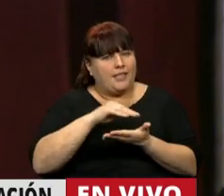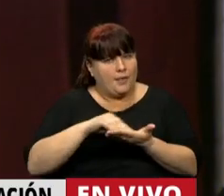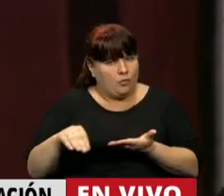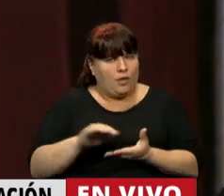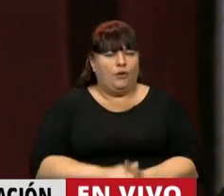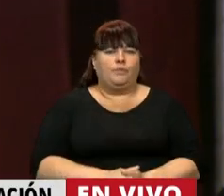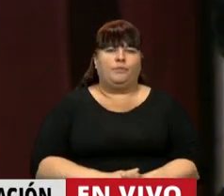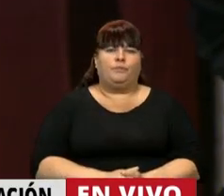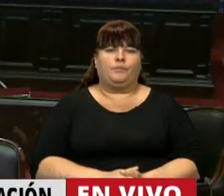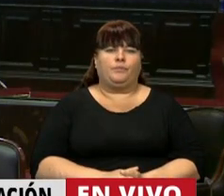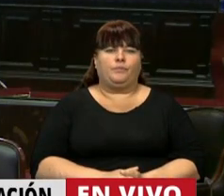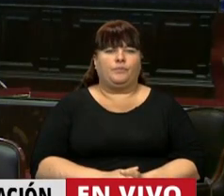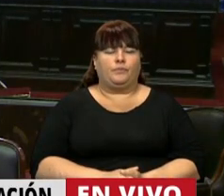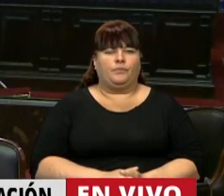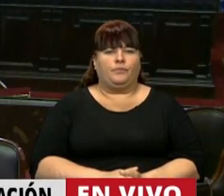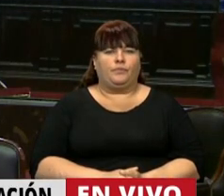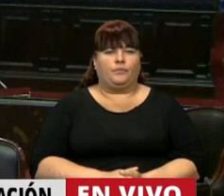diputado.